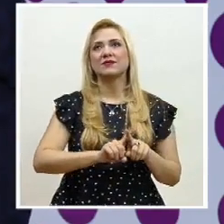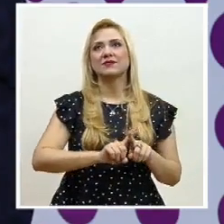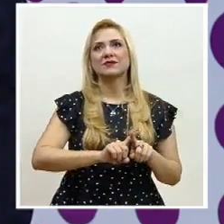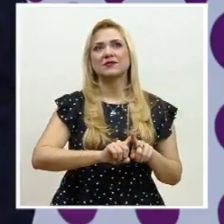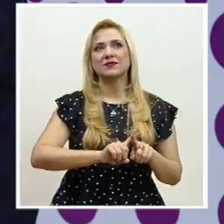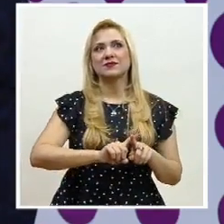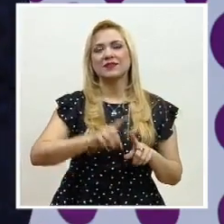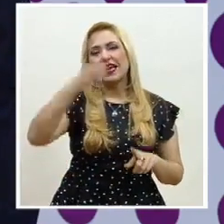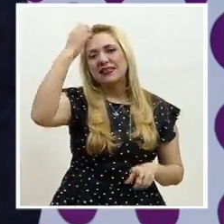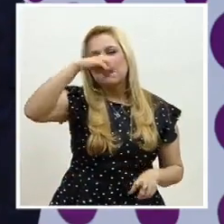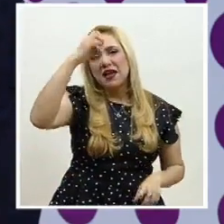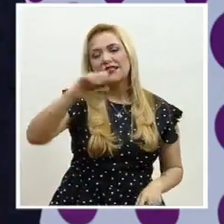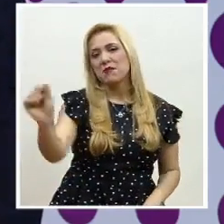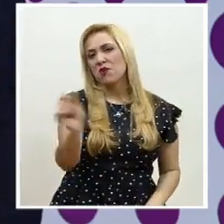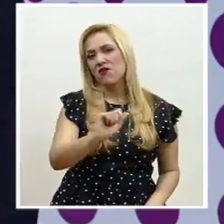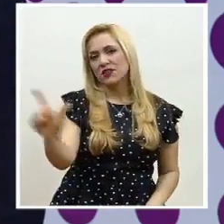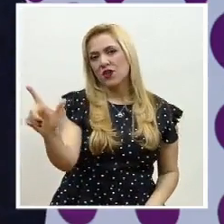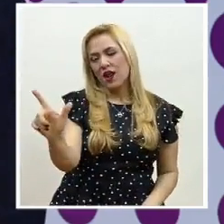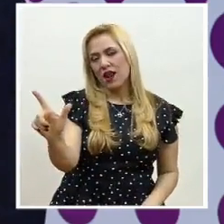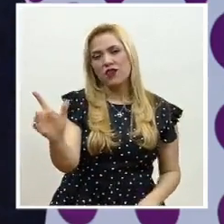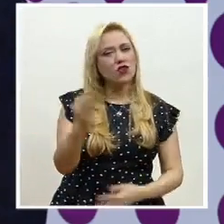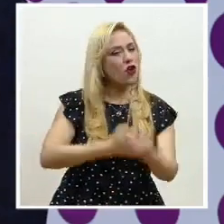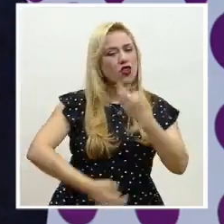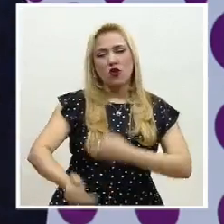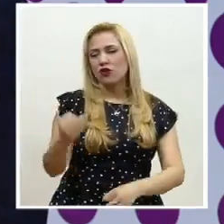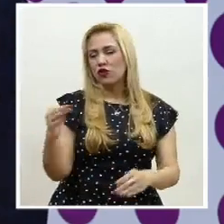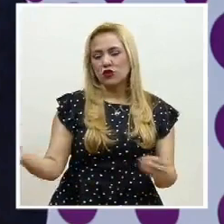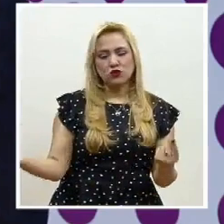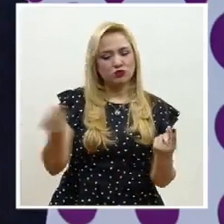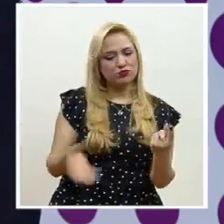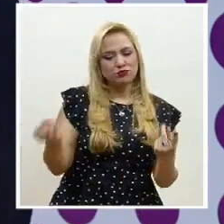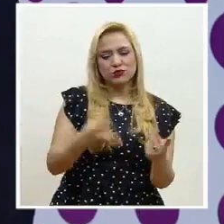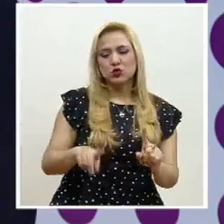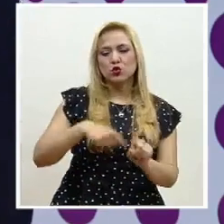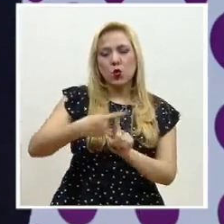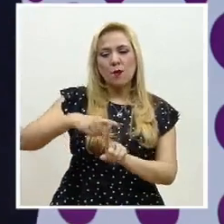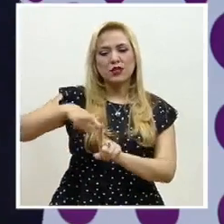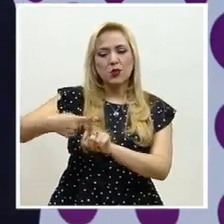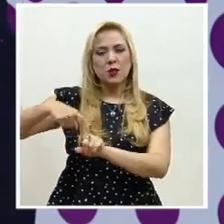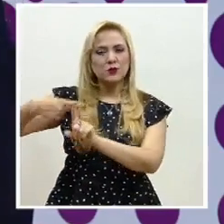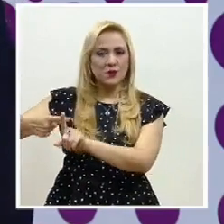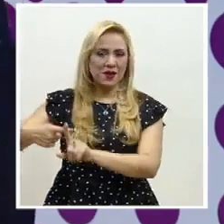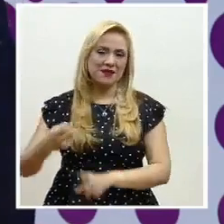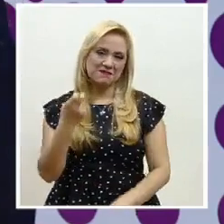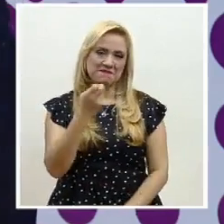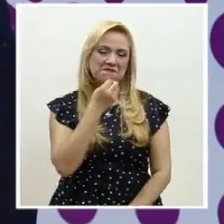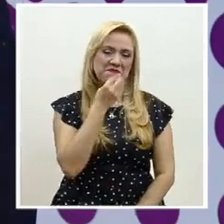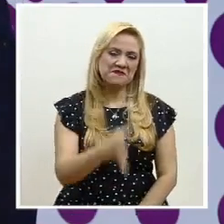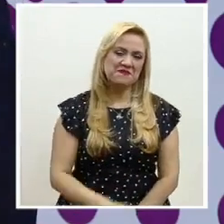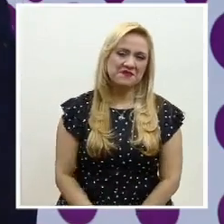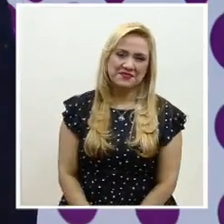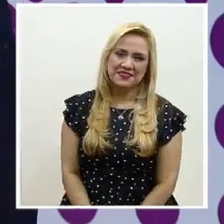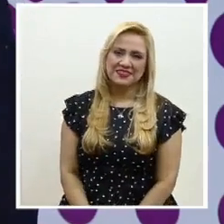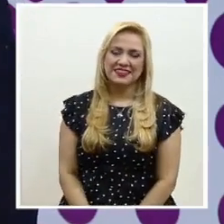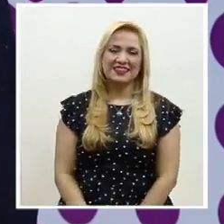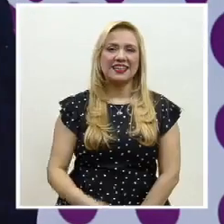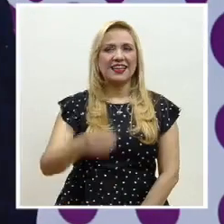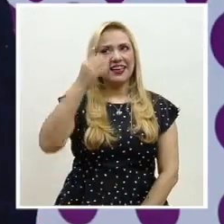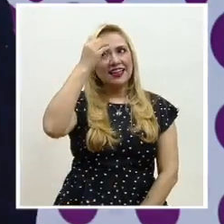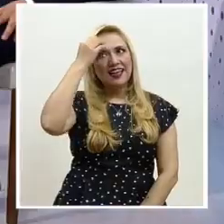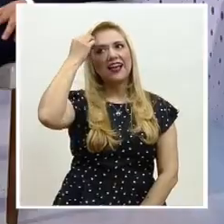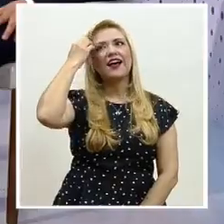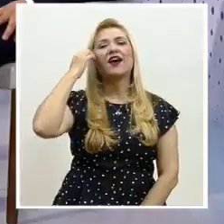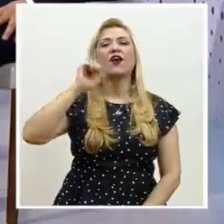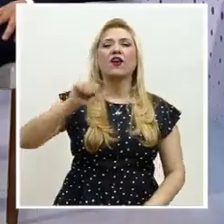perspectiva de mucha experiencia profesional. Todo Claro. abona. Entonces, básicamente, esa sería mi Muy bien. perspectiva. Otro